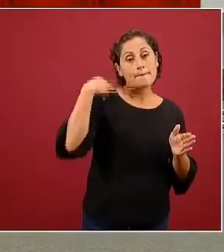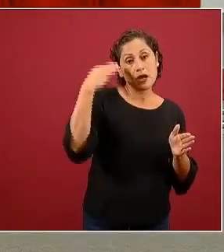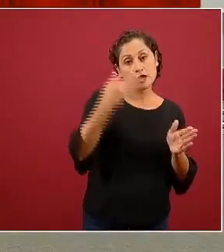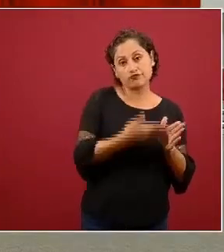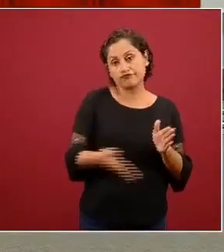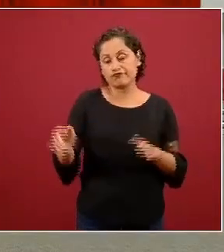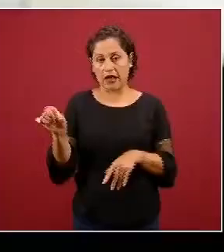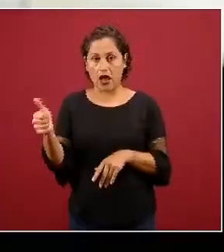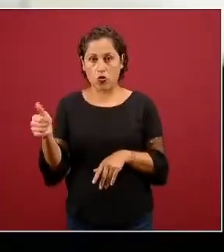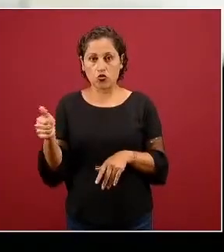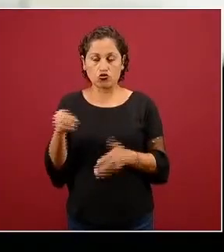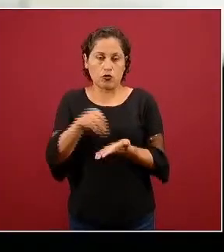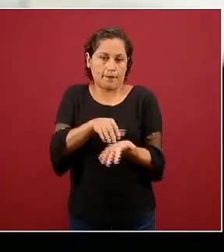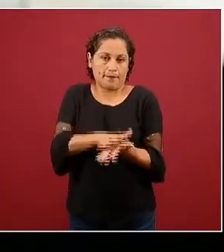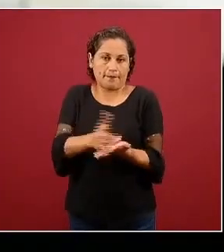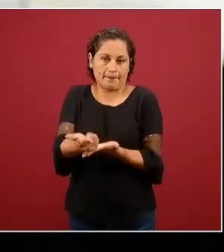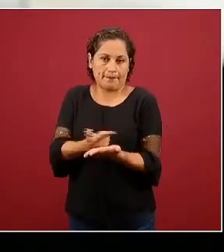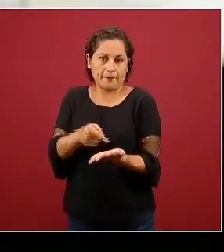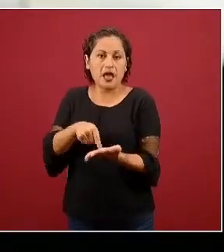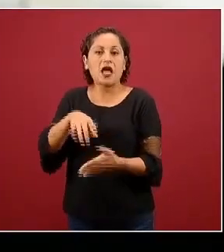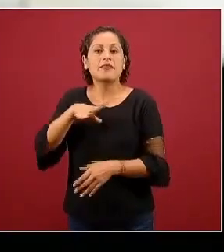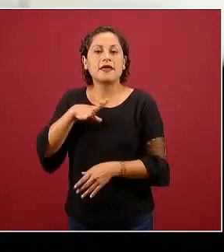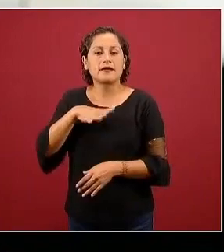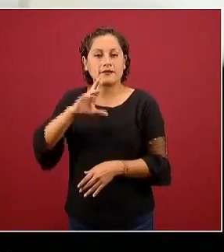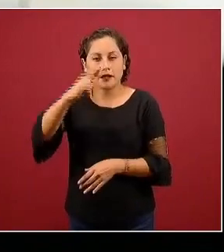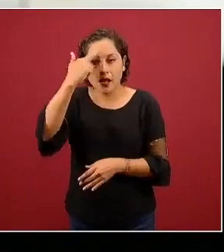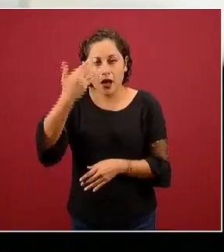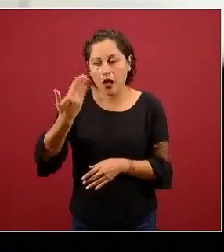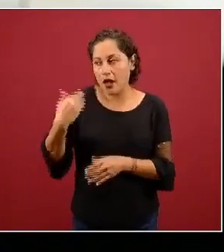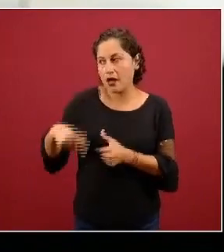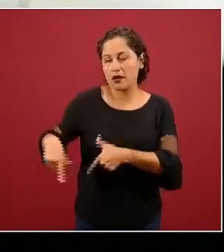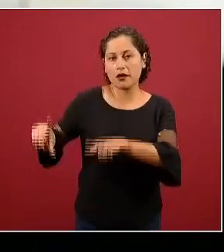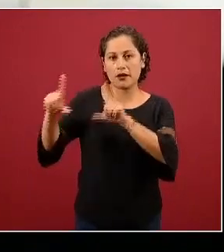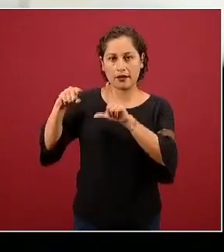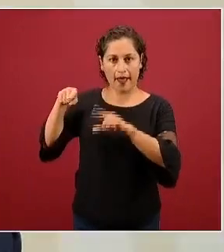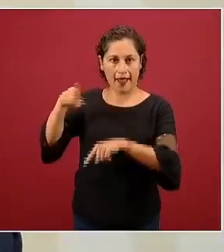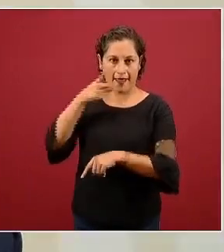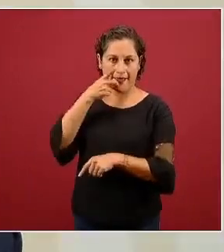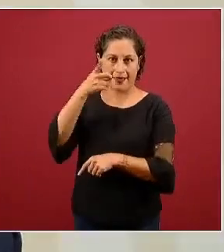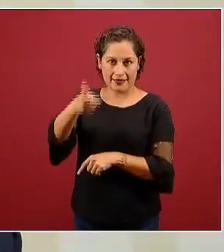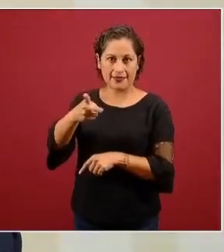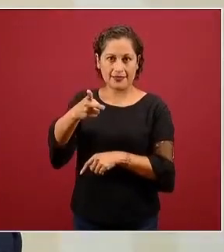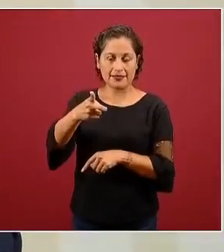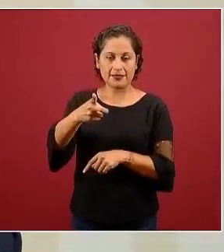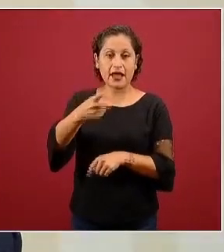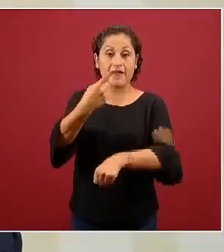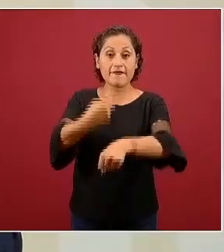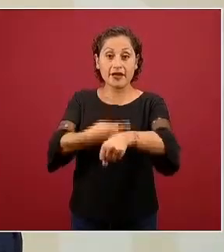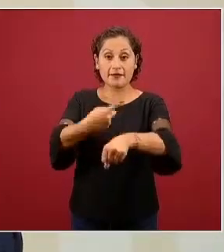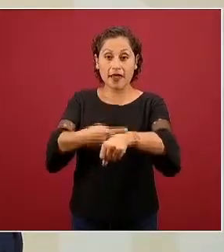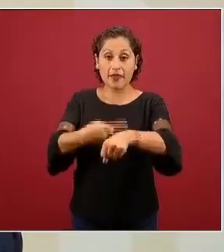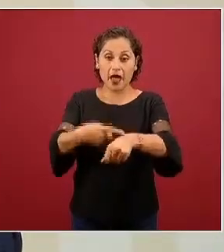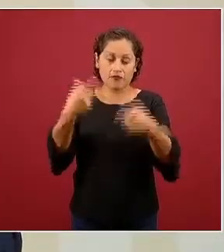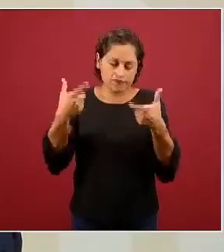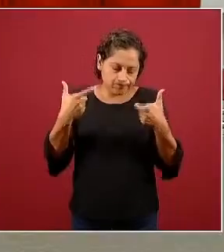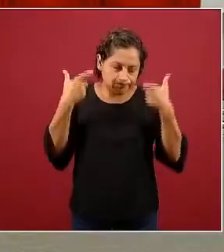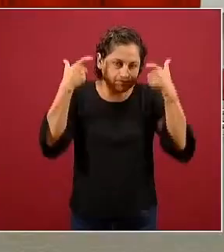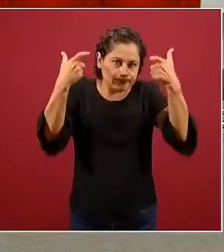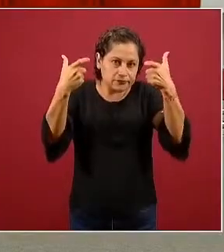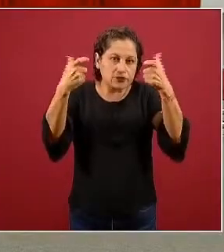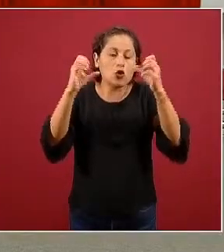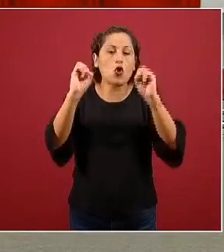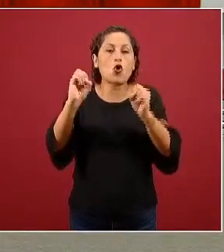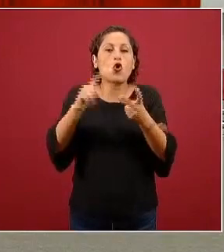agosto. Y esto, en la diapositiva que les presenté, en donde se habla de los trastornos de estrés, el consumo